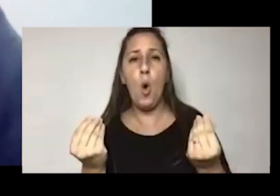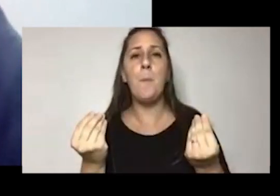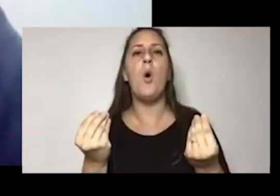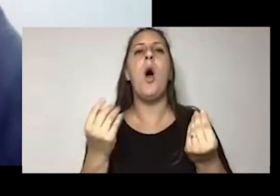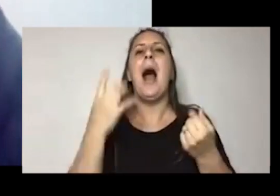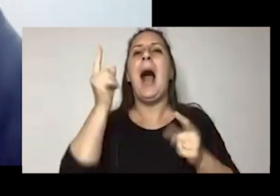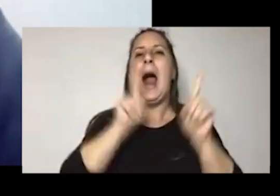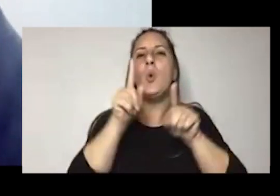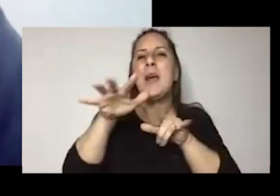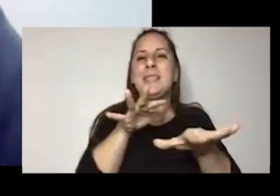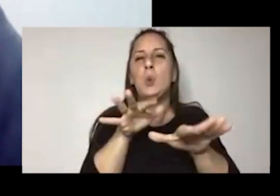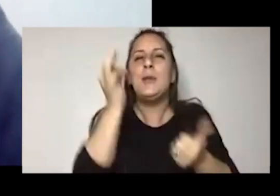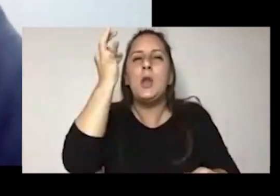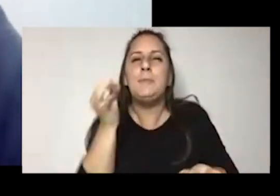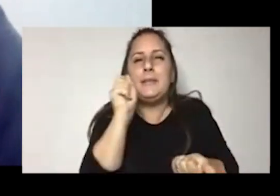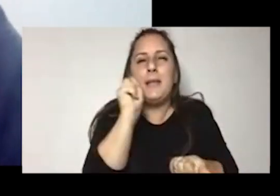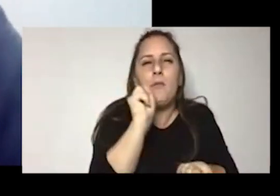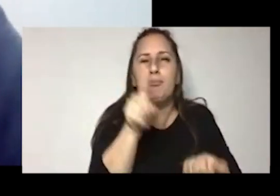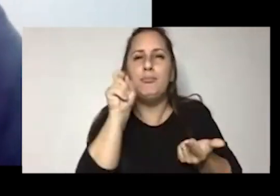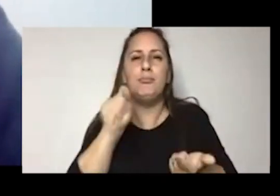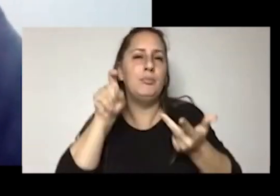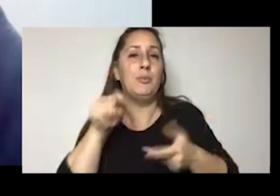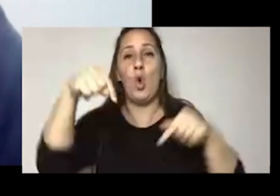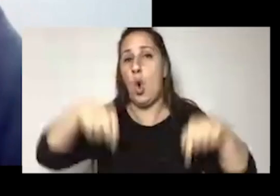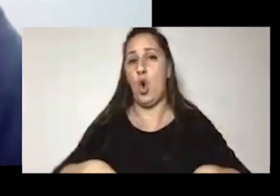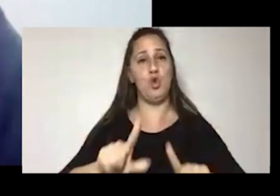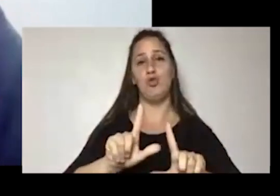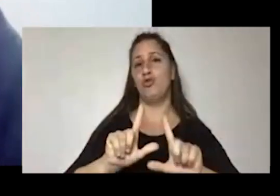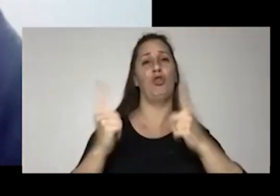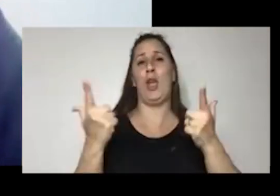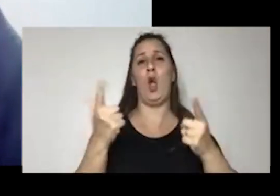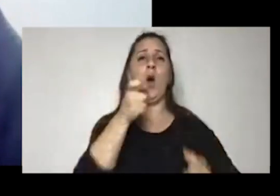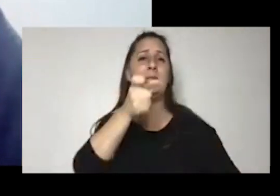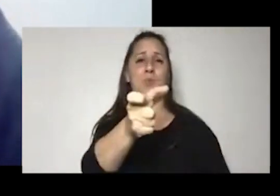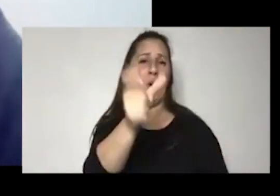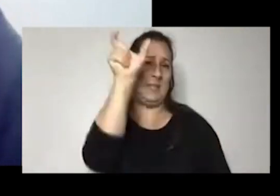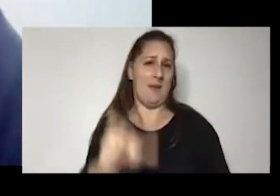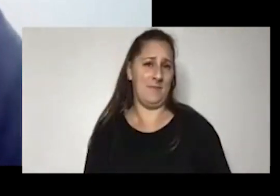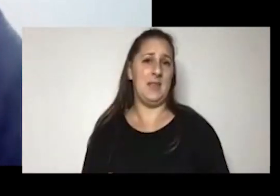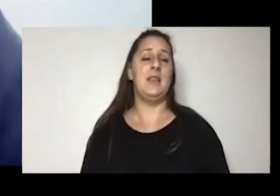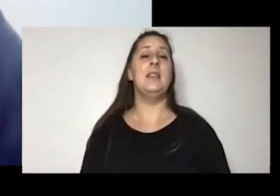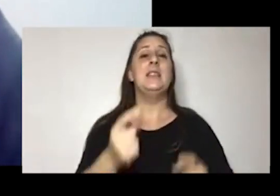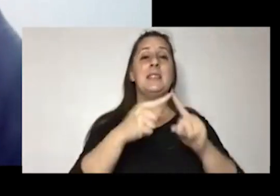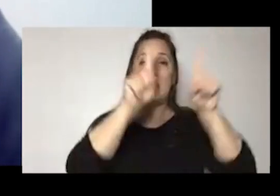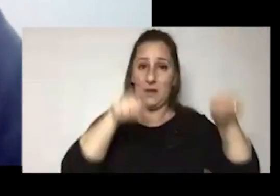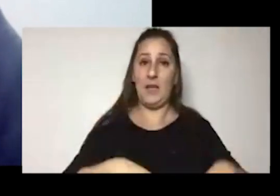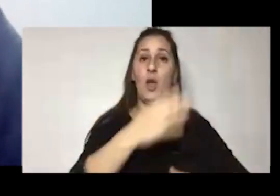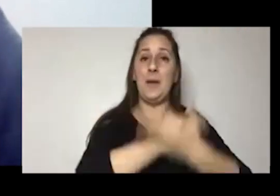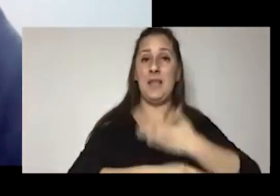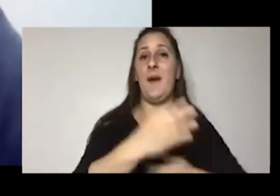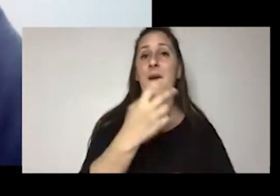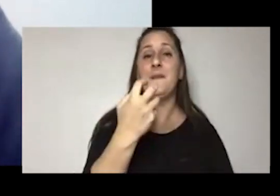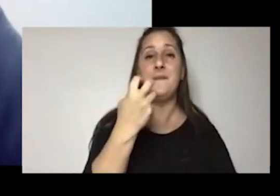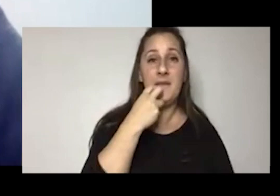particulares, hoy todavía no es una respuesta que le pueda dar a la persona, sí tiene vigente si en algún momento tuvo su